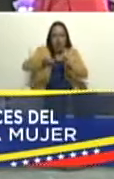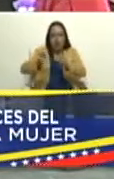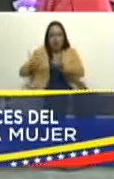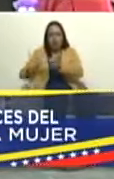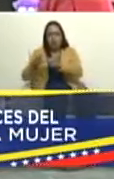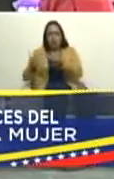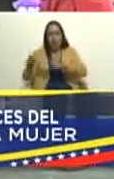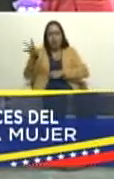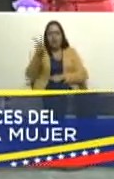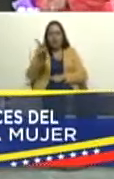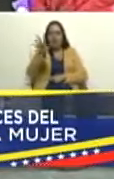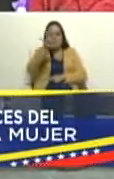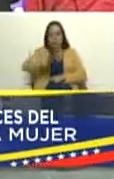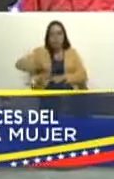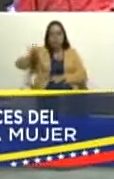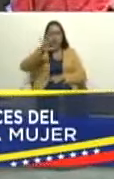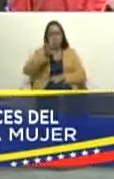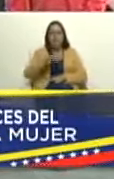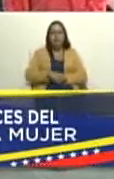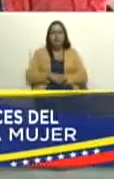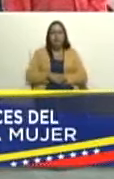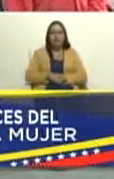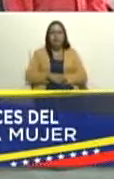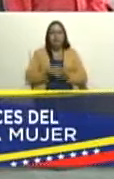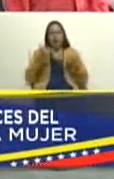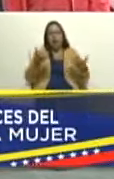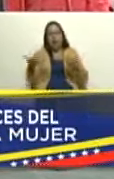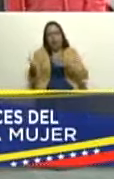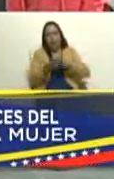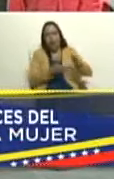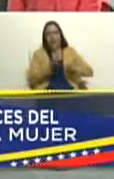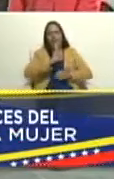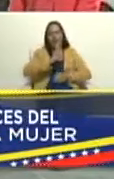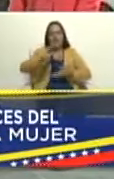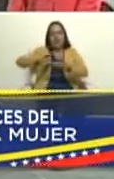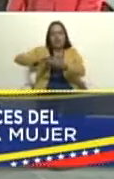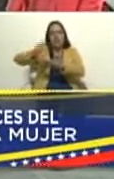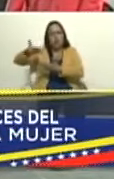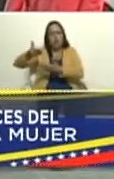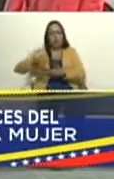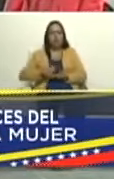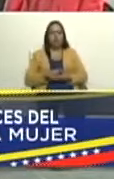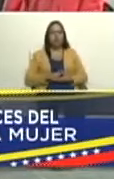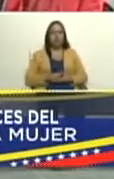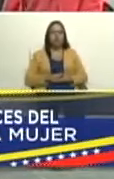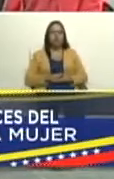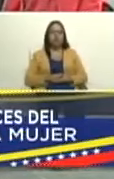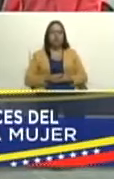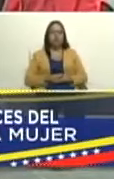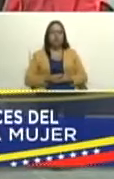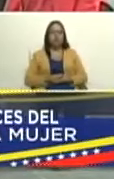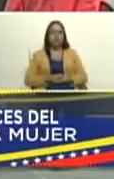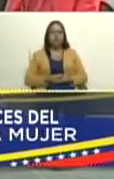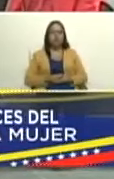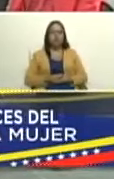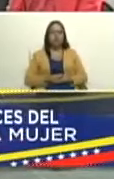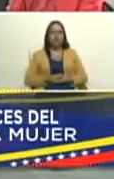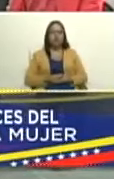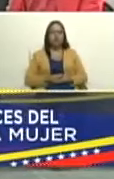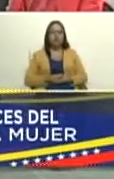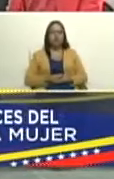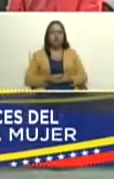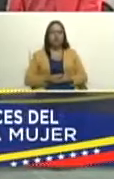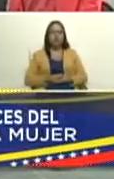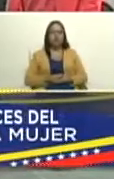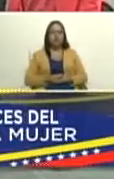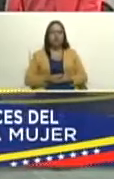país. Banco del Tesoro. Presente el Banco del Tesoro. ¿Dónde está el presidente del Banco del Tesoro?